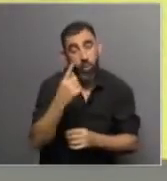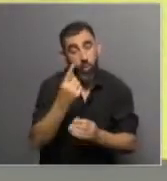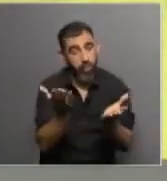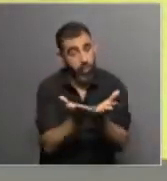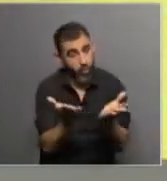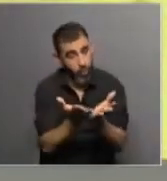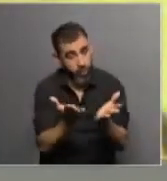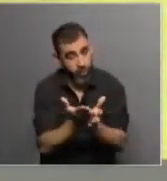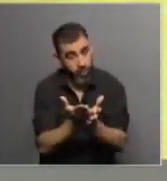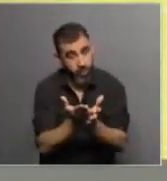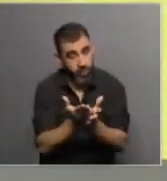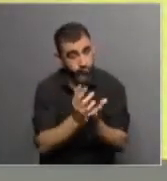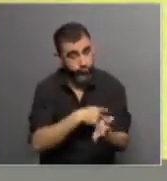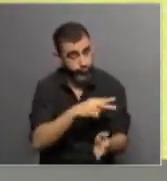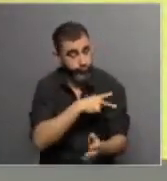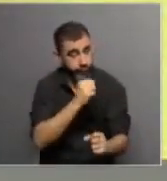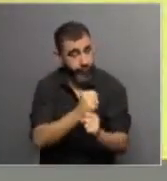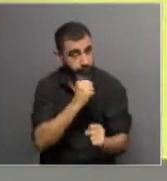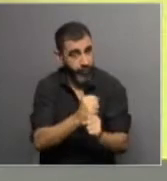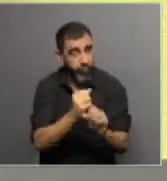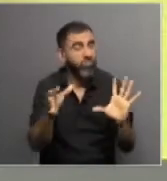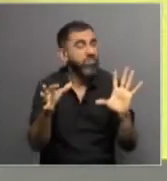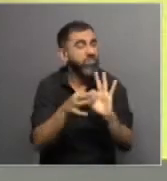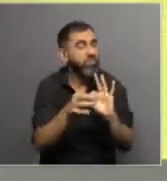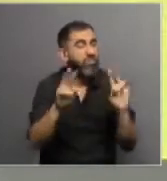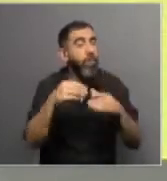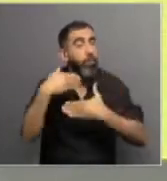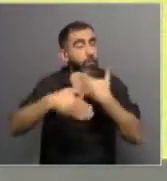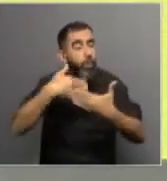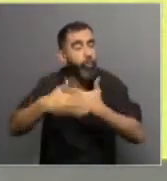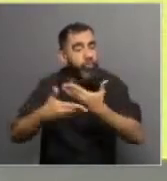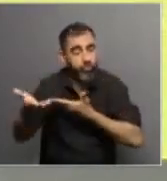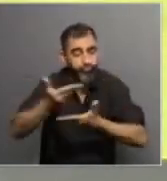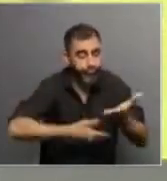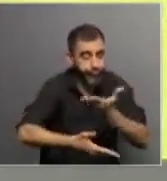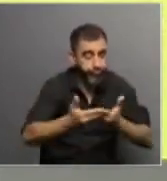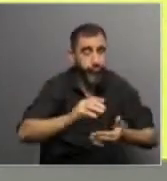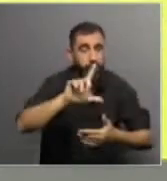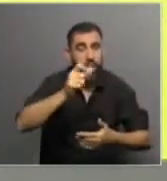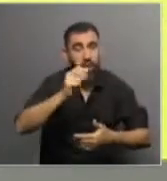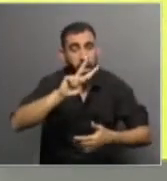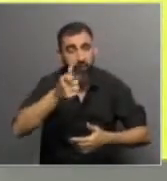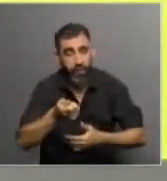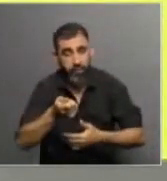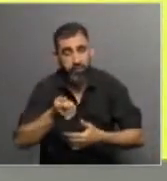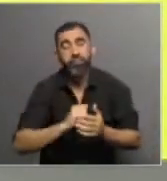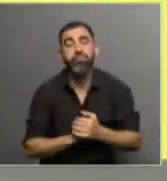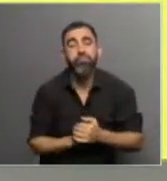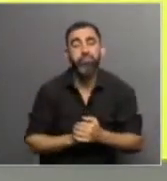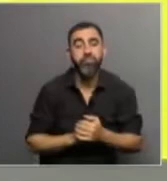estudiante haciendo trabajo de grado vinculado a lo que son los procesos de interacción de las lavas con los sedimentos de la